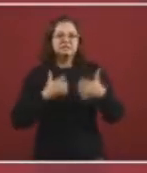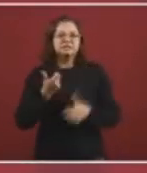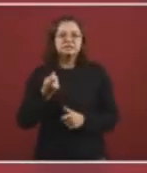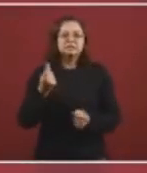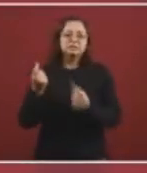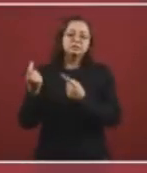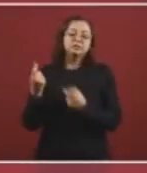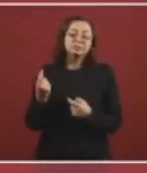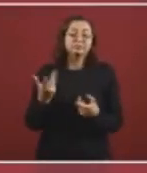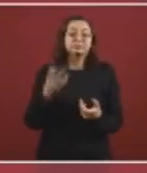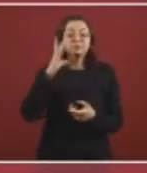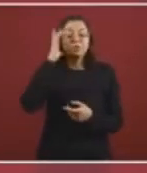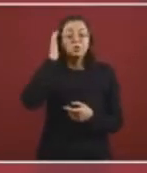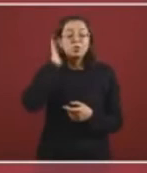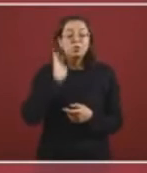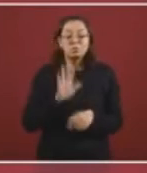permitió